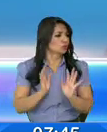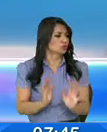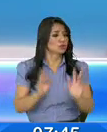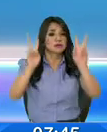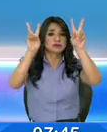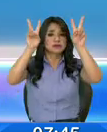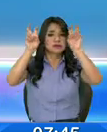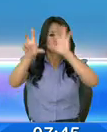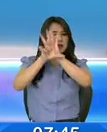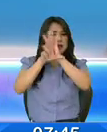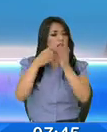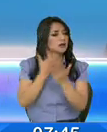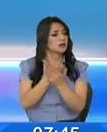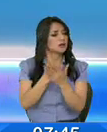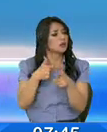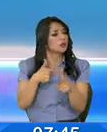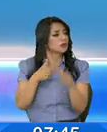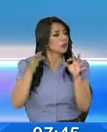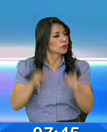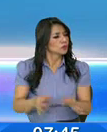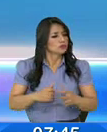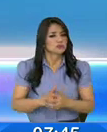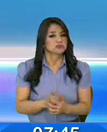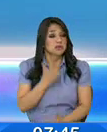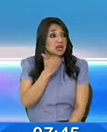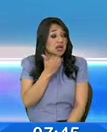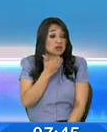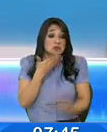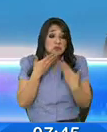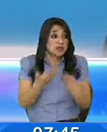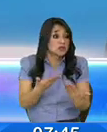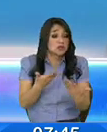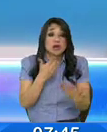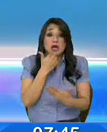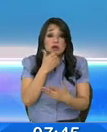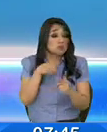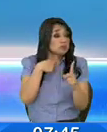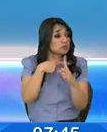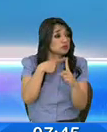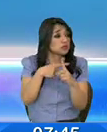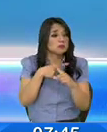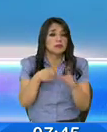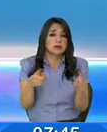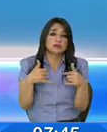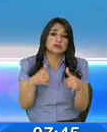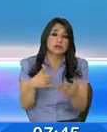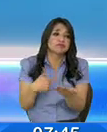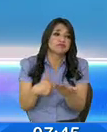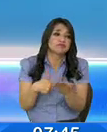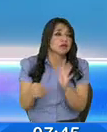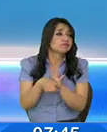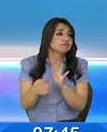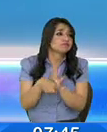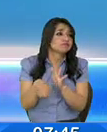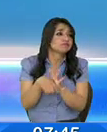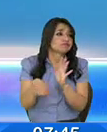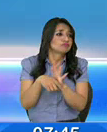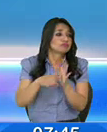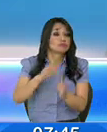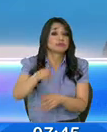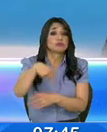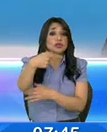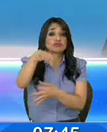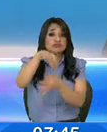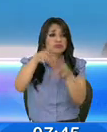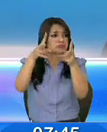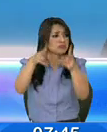la ley económica urgente algo de bueno hacia después pero no podemos seguir en las próximas elecciones